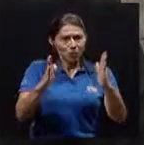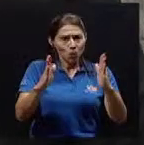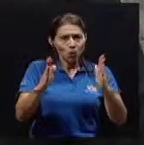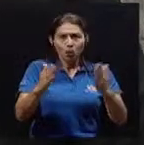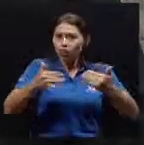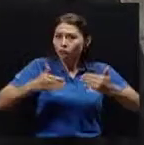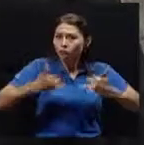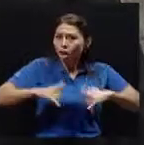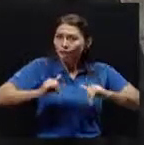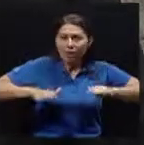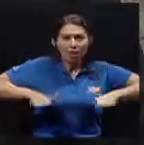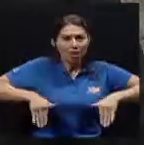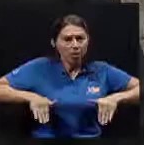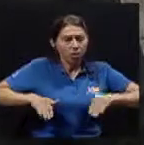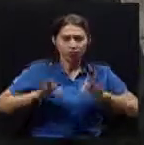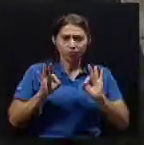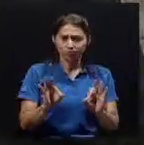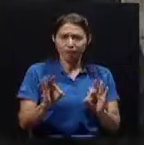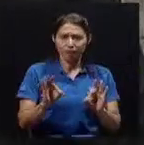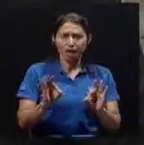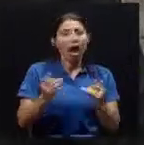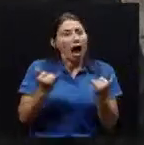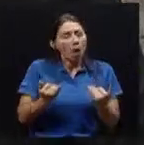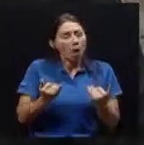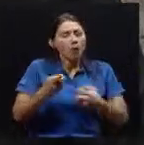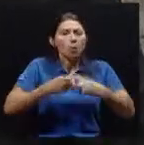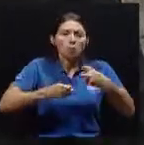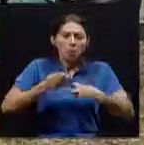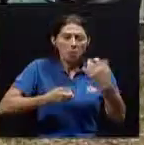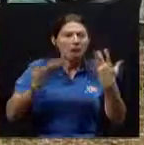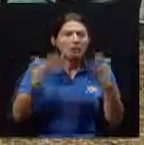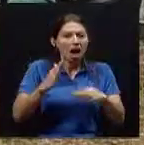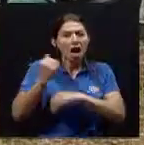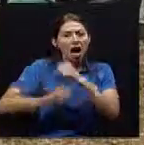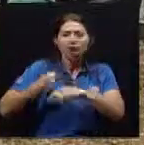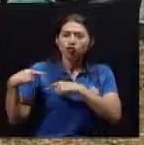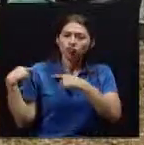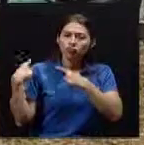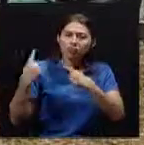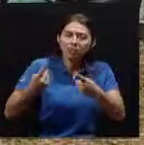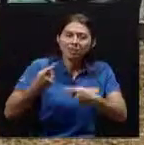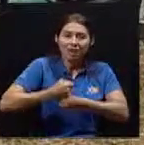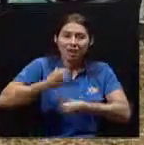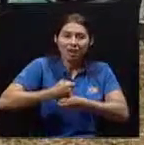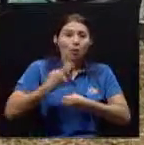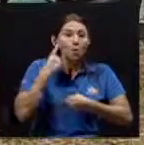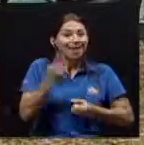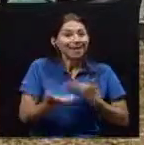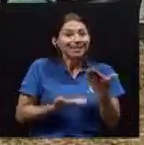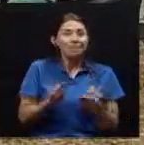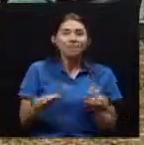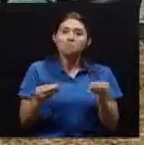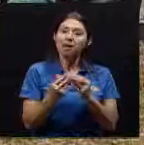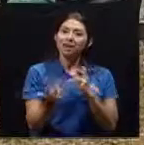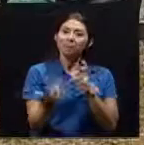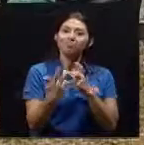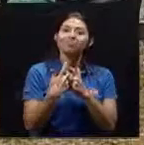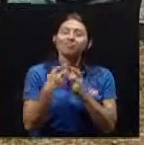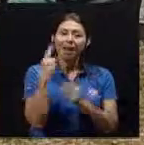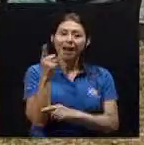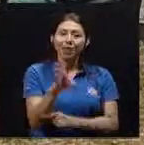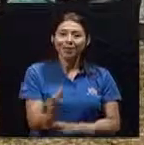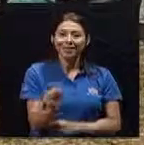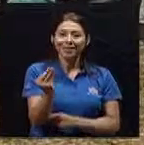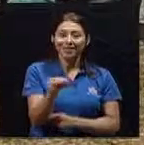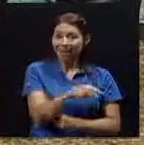estamos ahí con un problema que se viene trabajando desde hace varios años en que los servicios sean más amigables para esta población, y eso